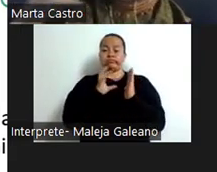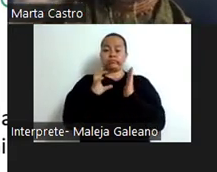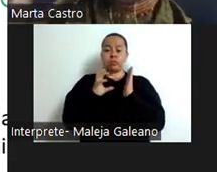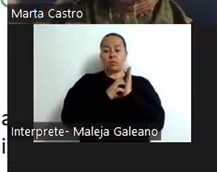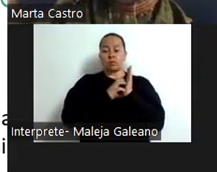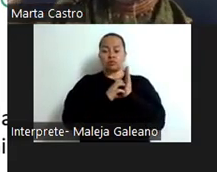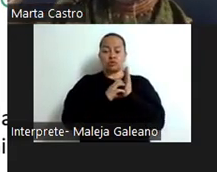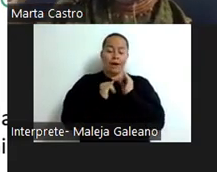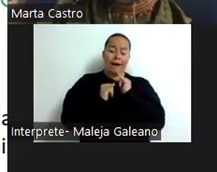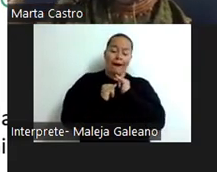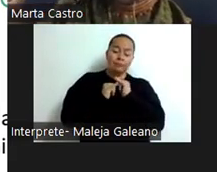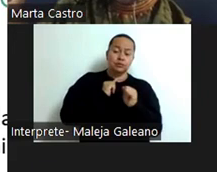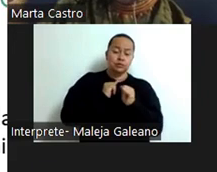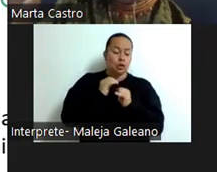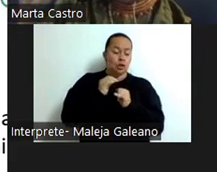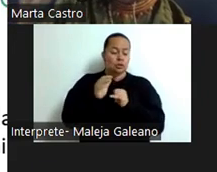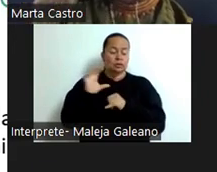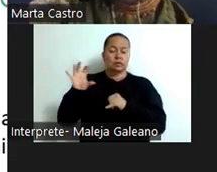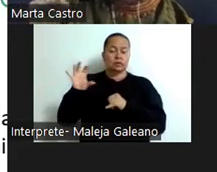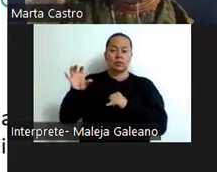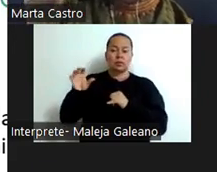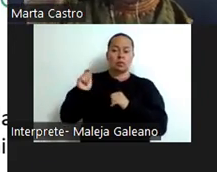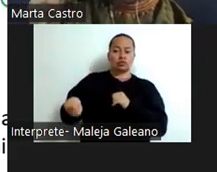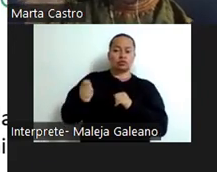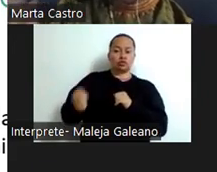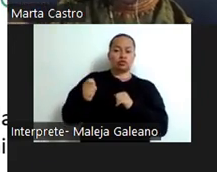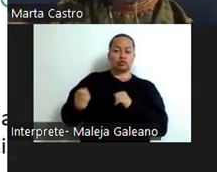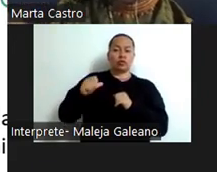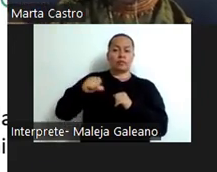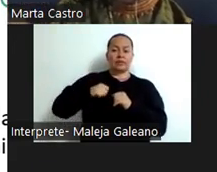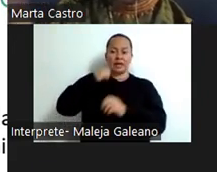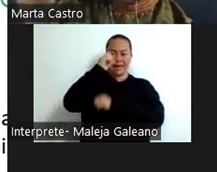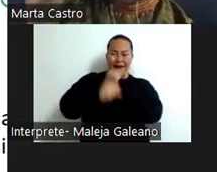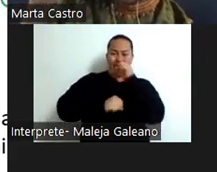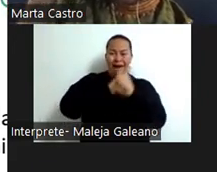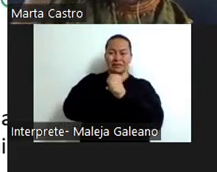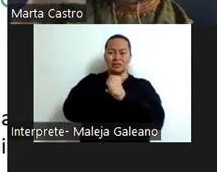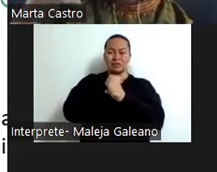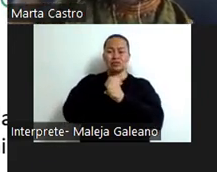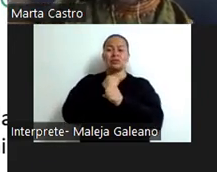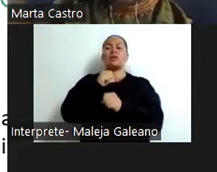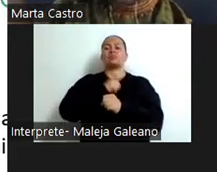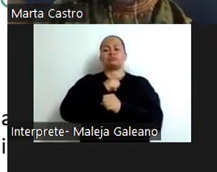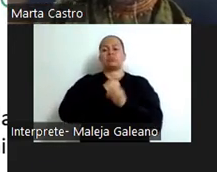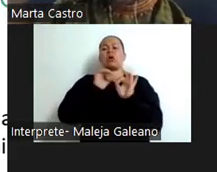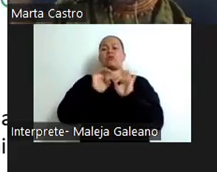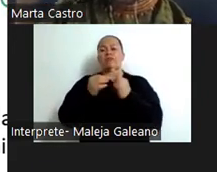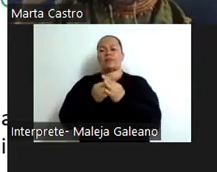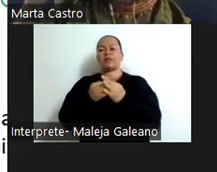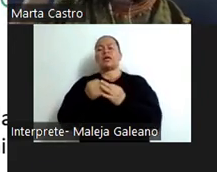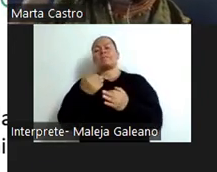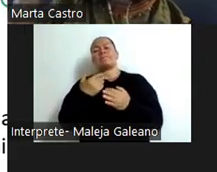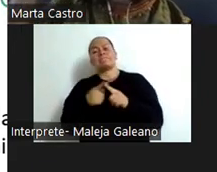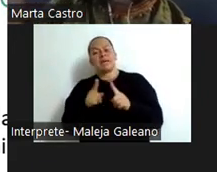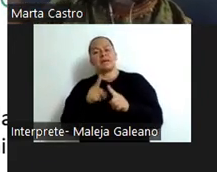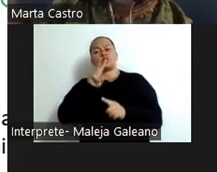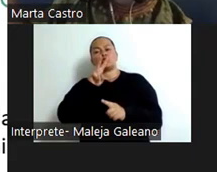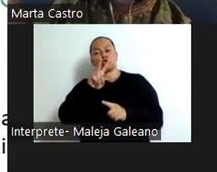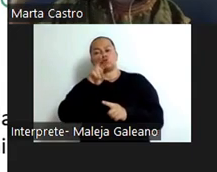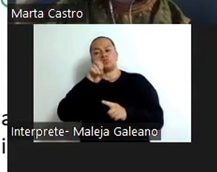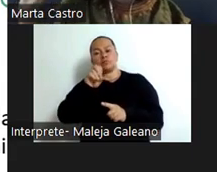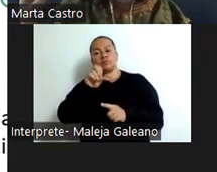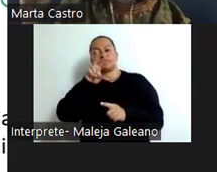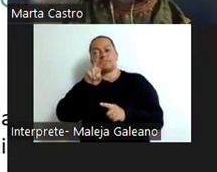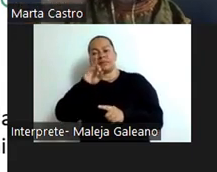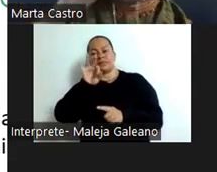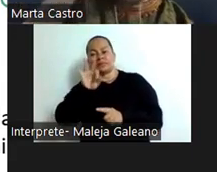toda la jurisprudencia de la década sostiene un enfoque familista pero del 2023 2024 hace algunas menciones